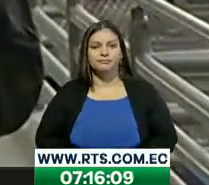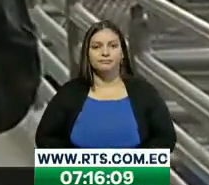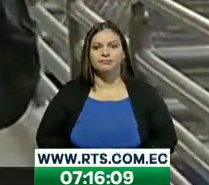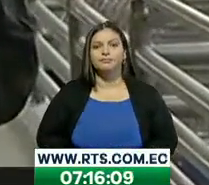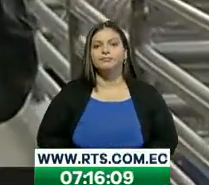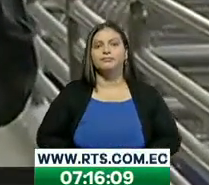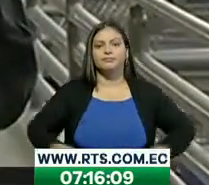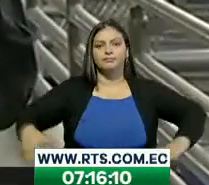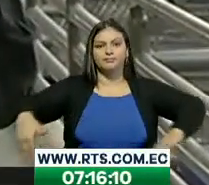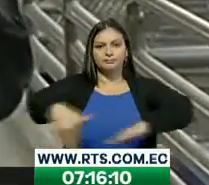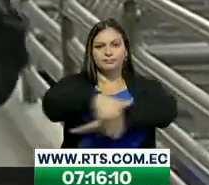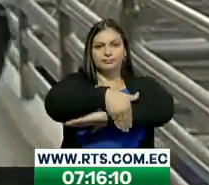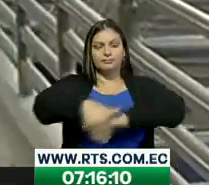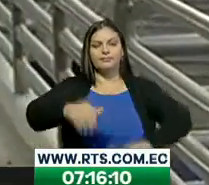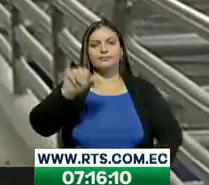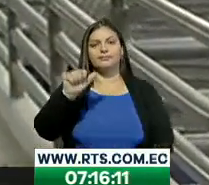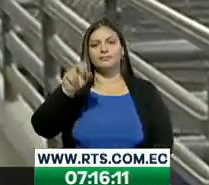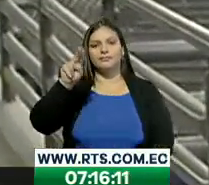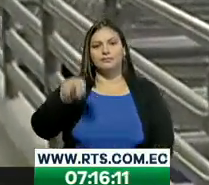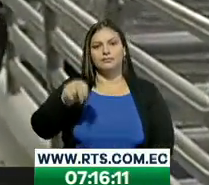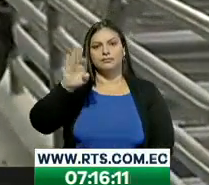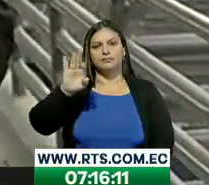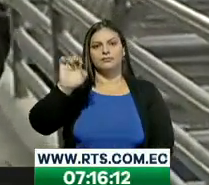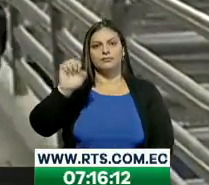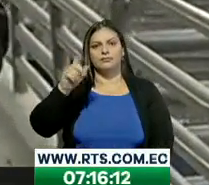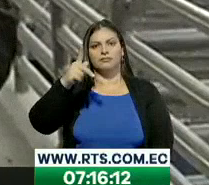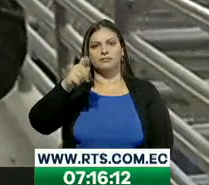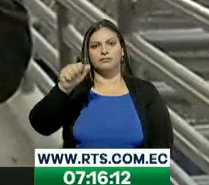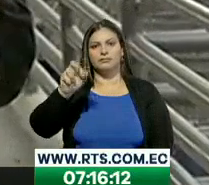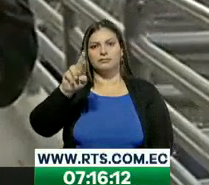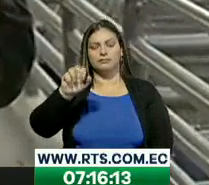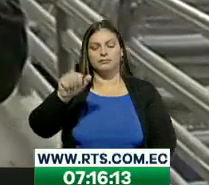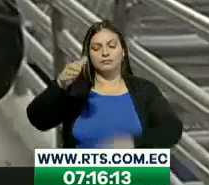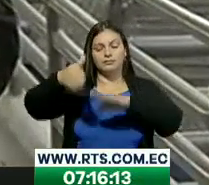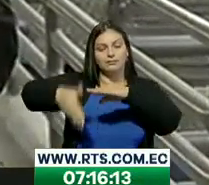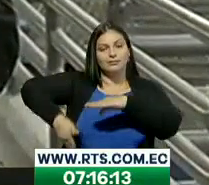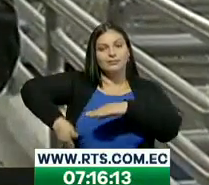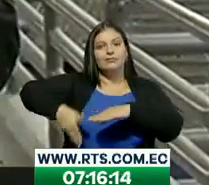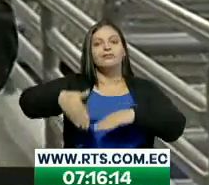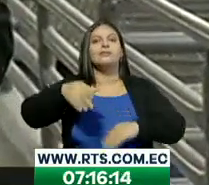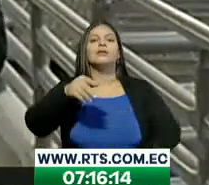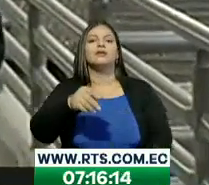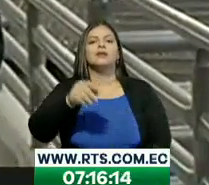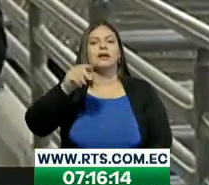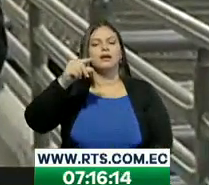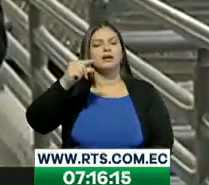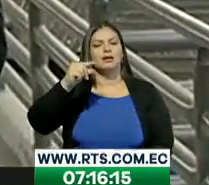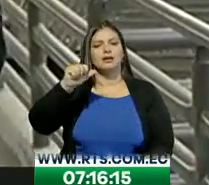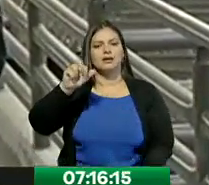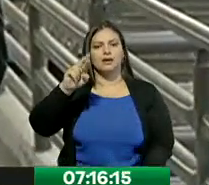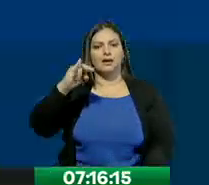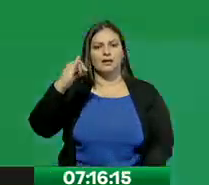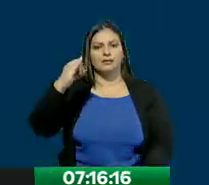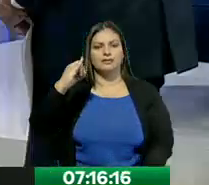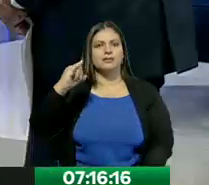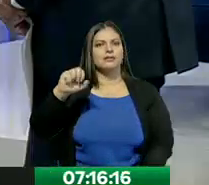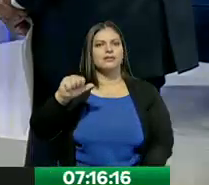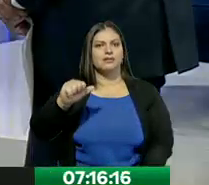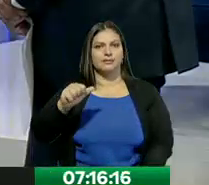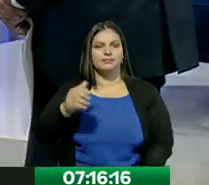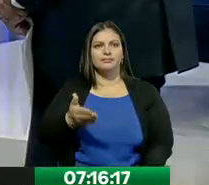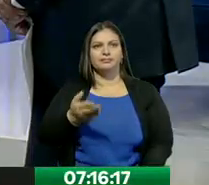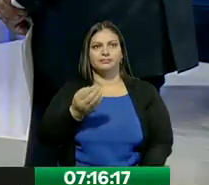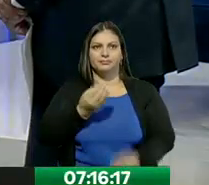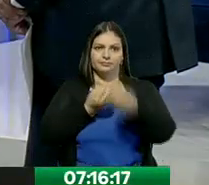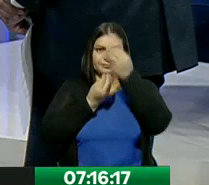García, Goyena y Antepara, junto al Centro Médico Cerli, en el sur de Guayaquil. Mi querido José Luis y Adriana,